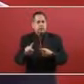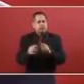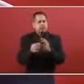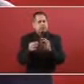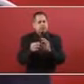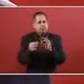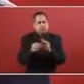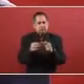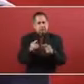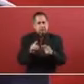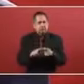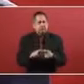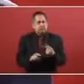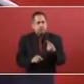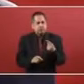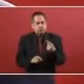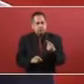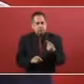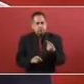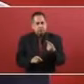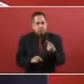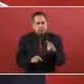Sobre su